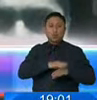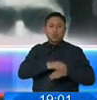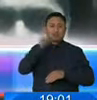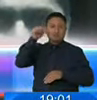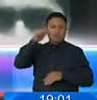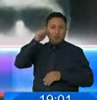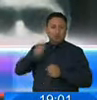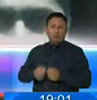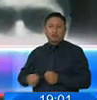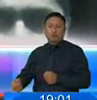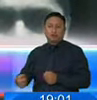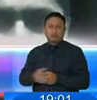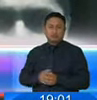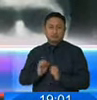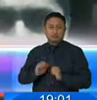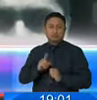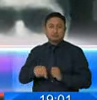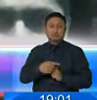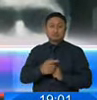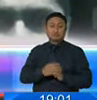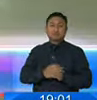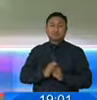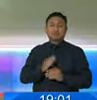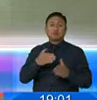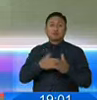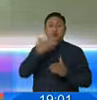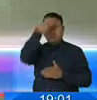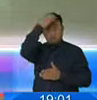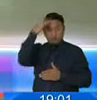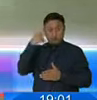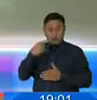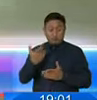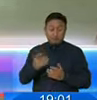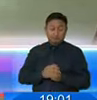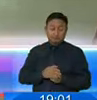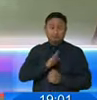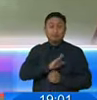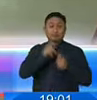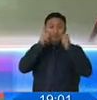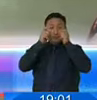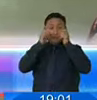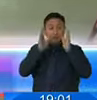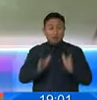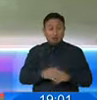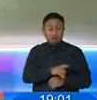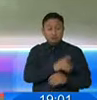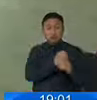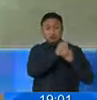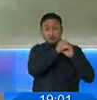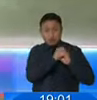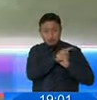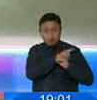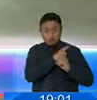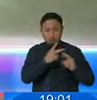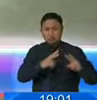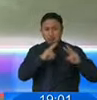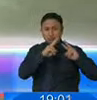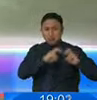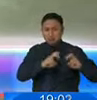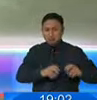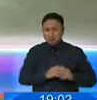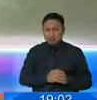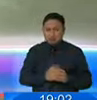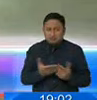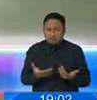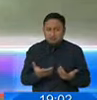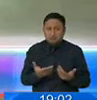también se suman a las críticas en contra de Serrano. Que el fiscal tiene la obligación, obviamente, de investigar,